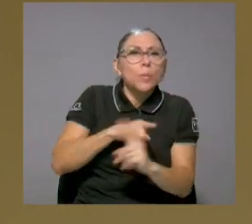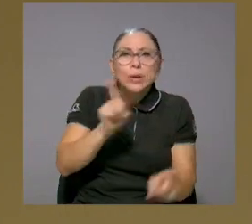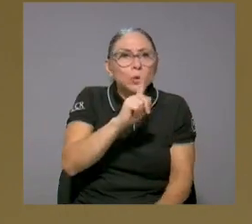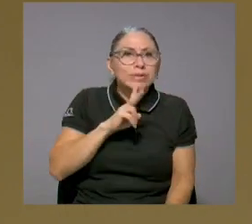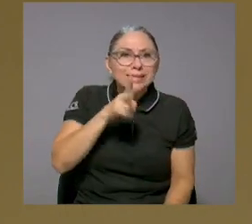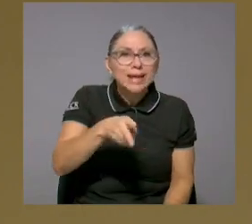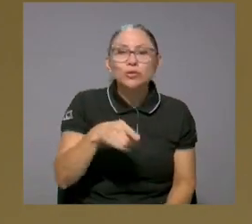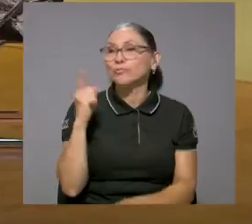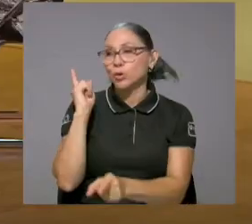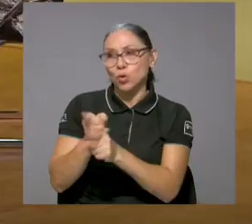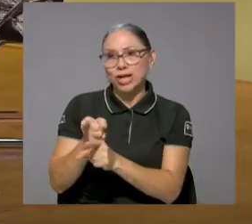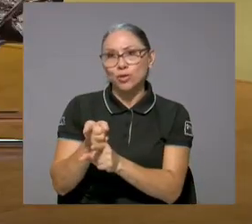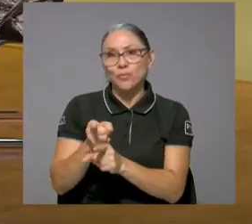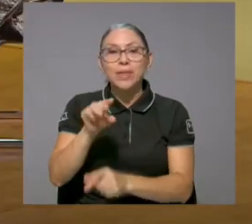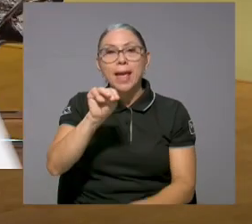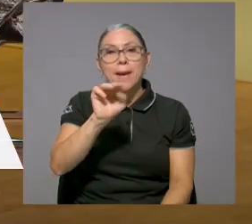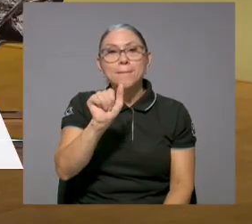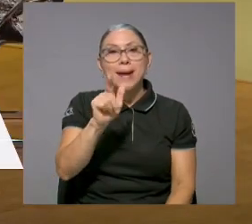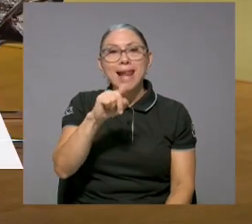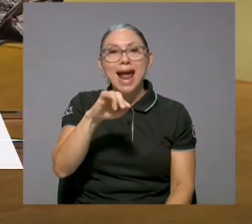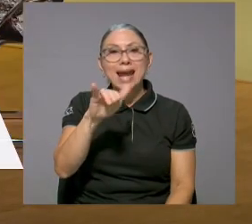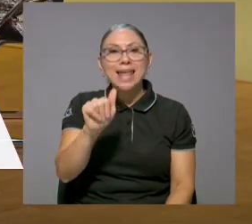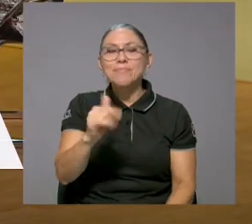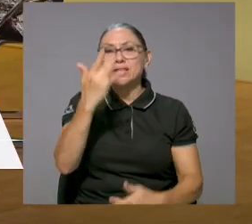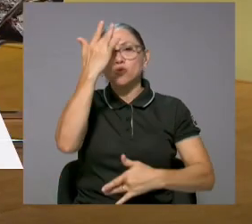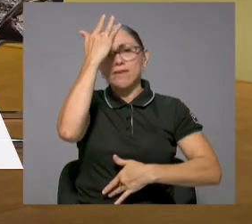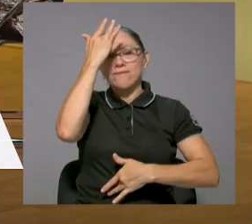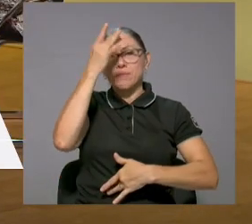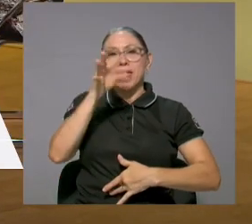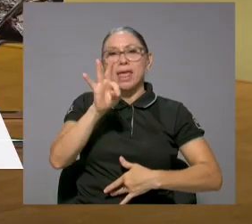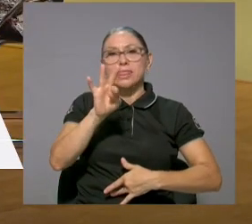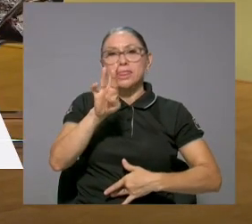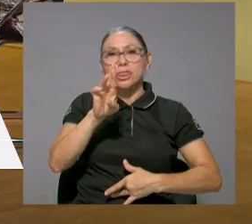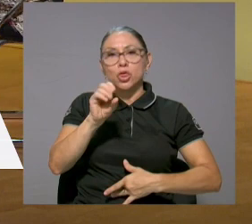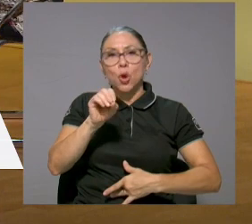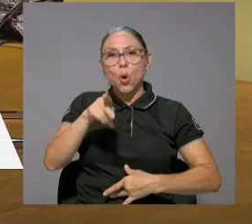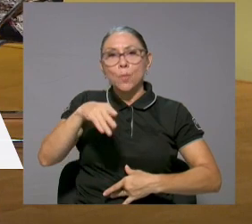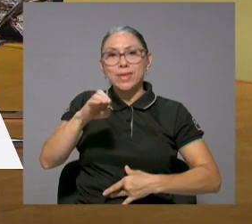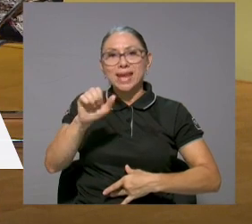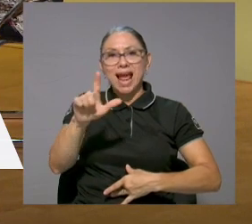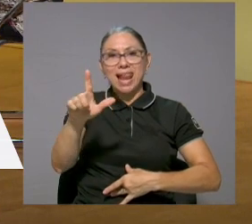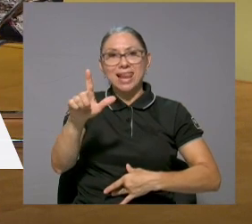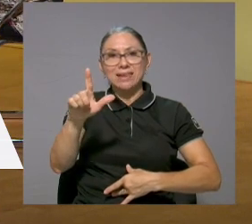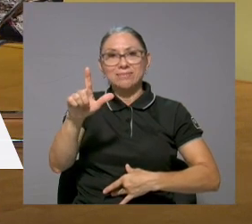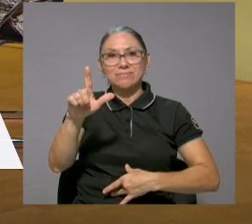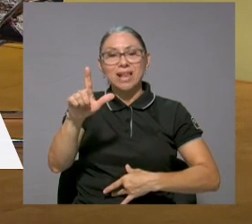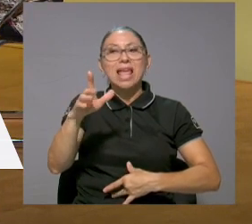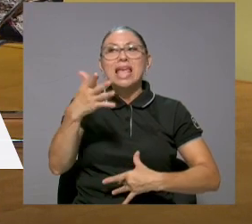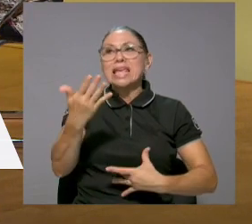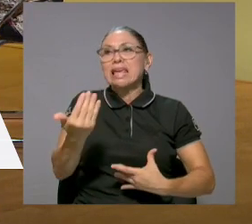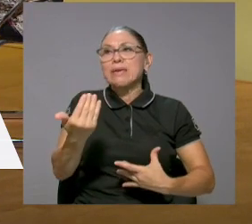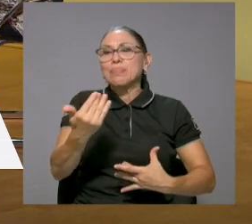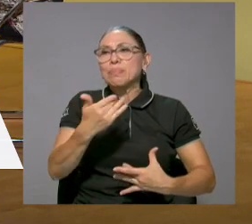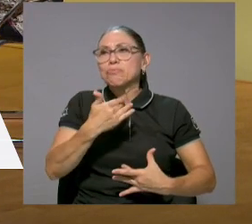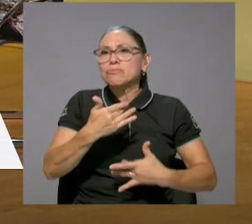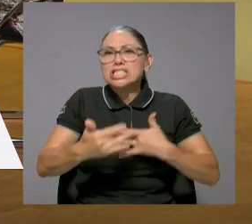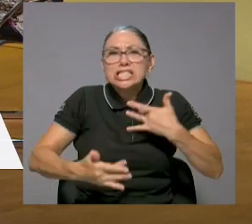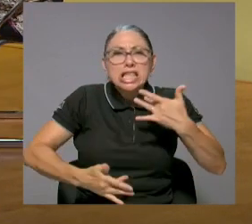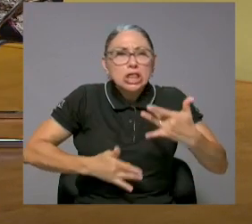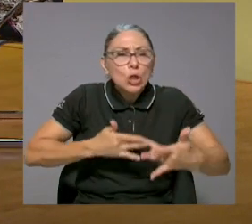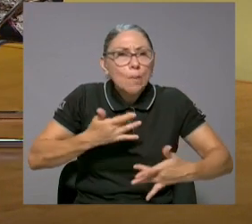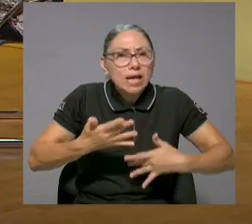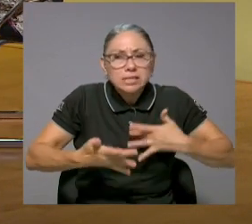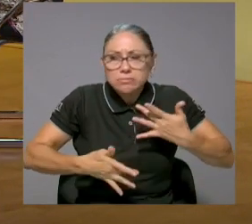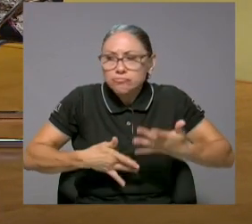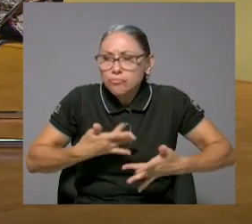correcto. La malaria es una enfermedad tropical que cursa pues usualmente con síntomas que no son